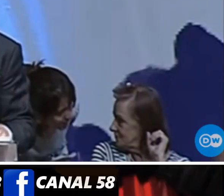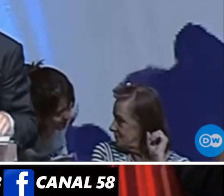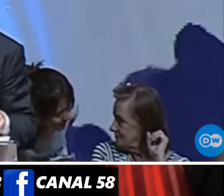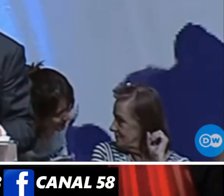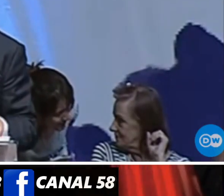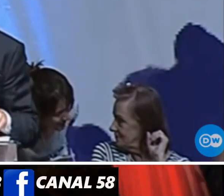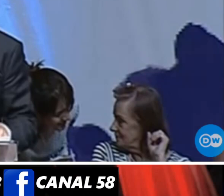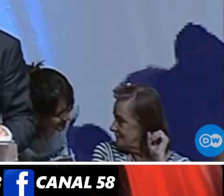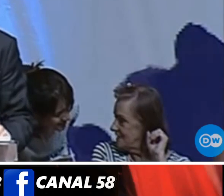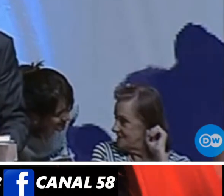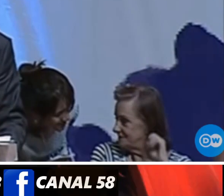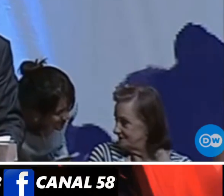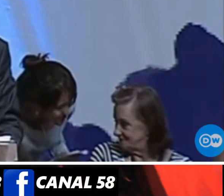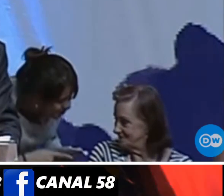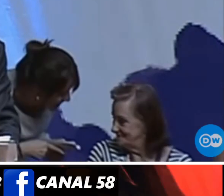no se le olvida.